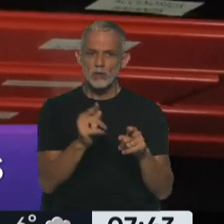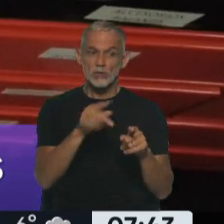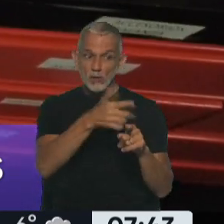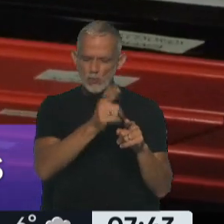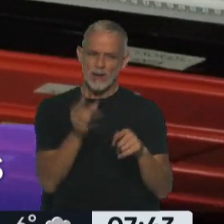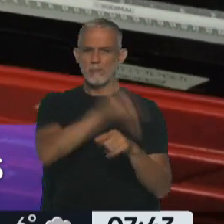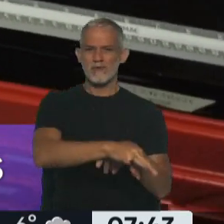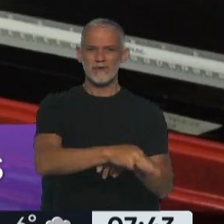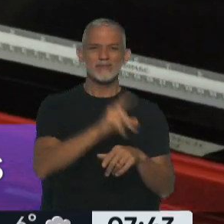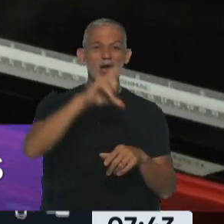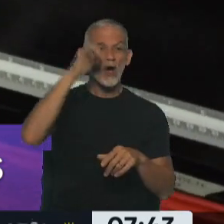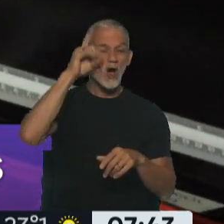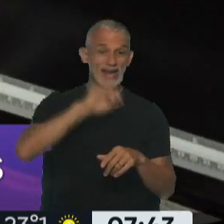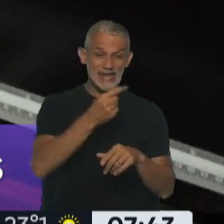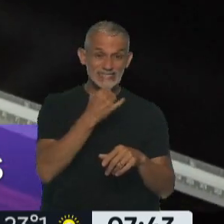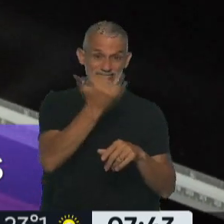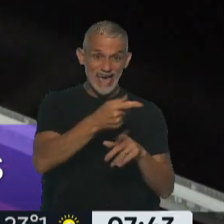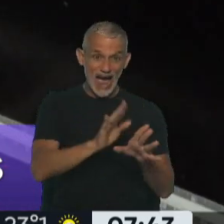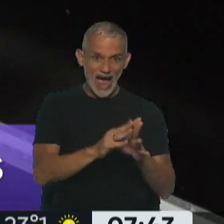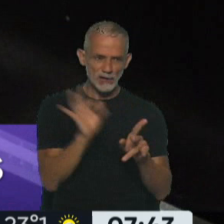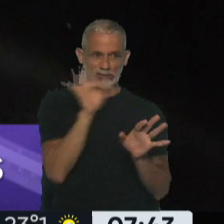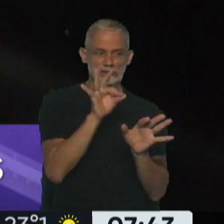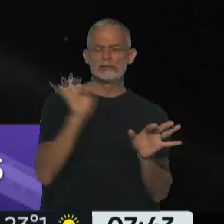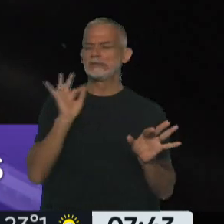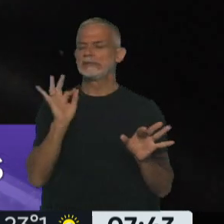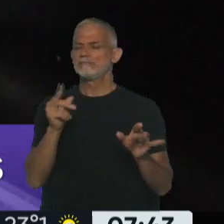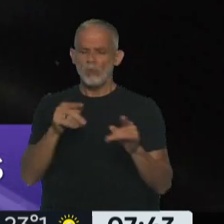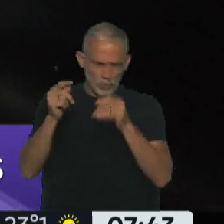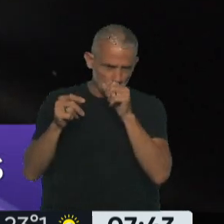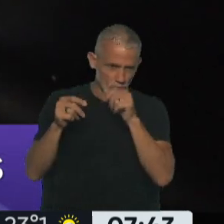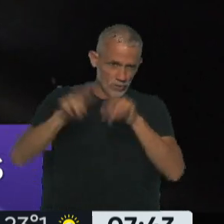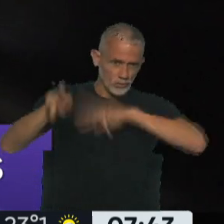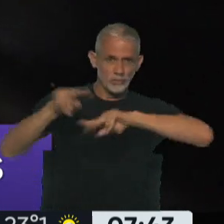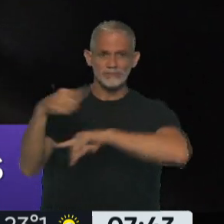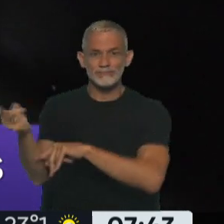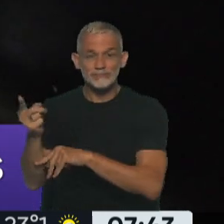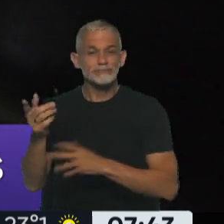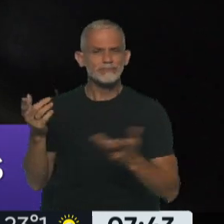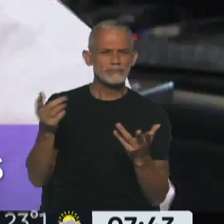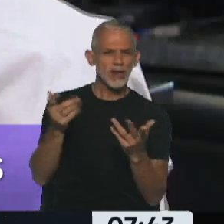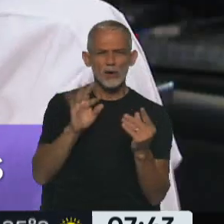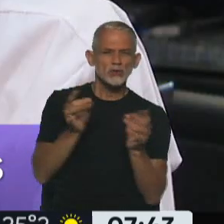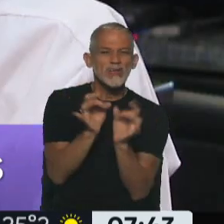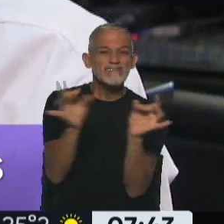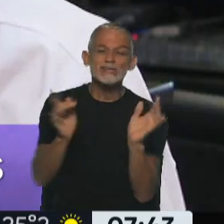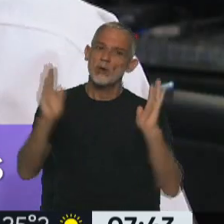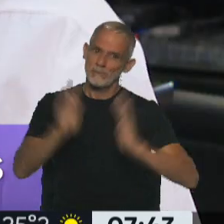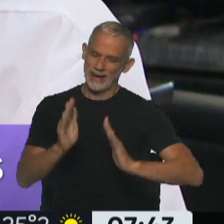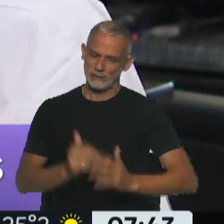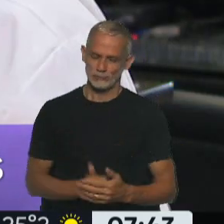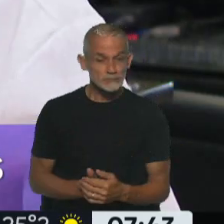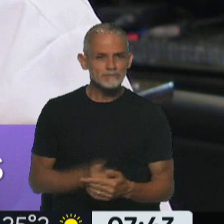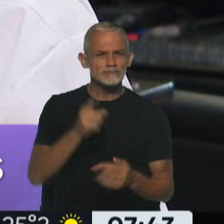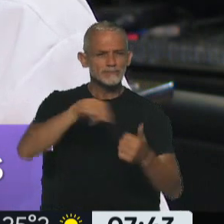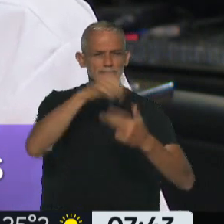estos compuestos colera no infecta Entonces estos compuestos podrían ser usados como estrategias para detener una infección eso por un lado y por